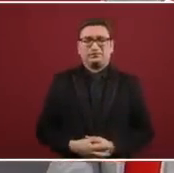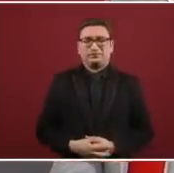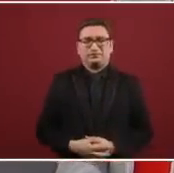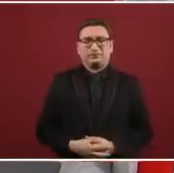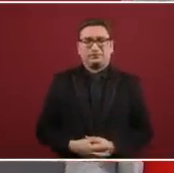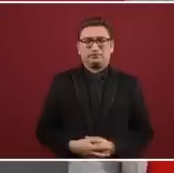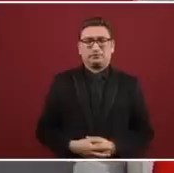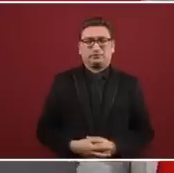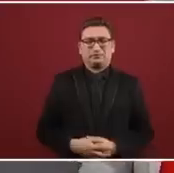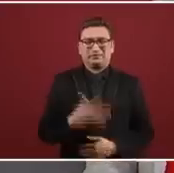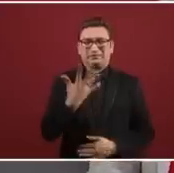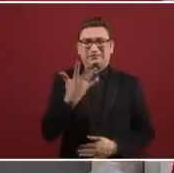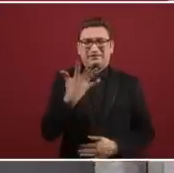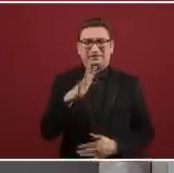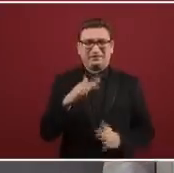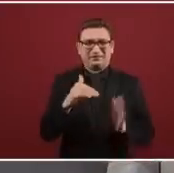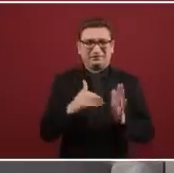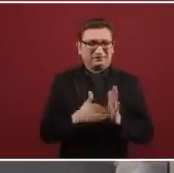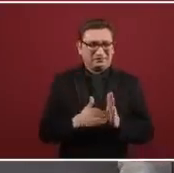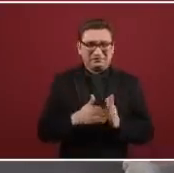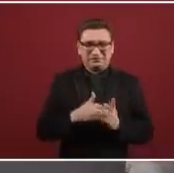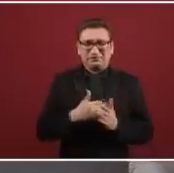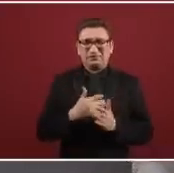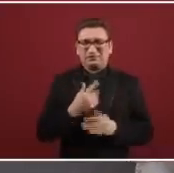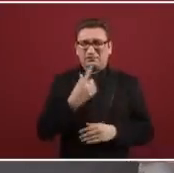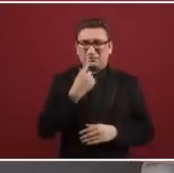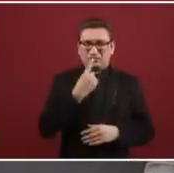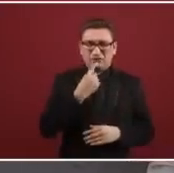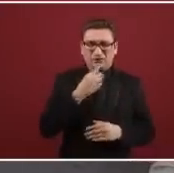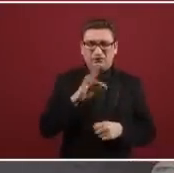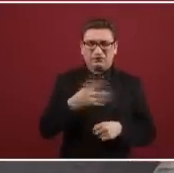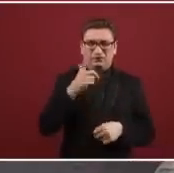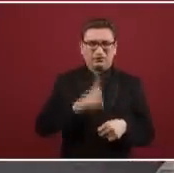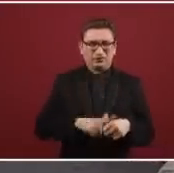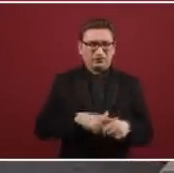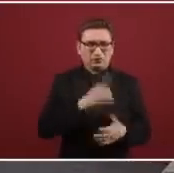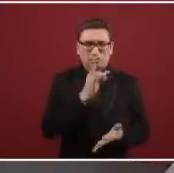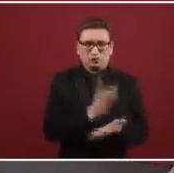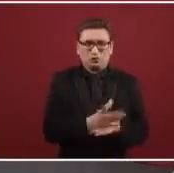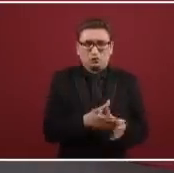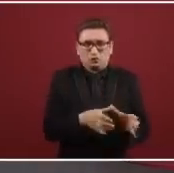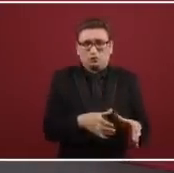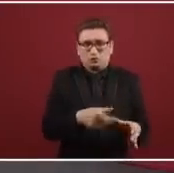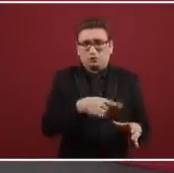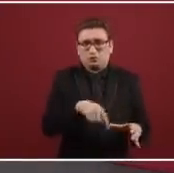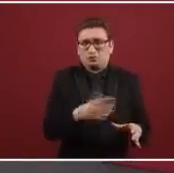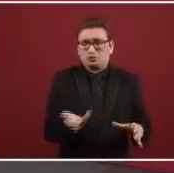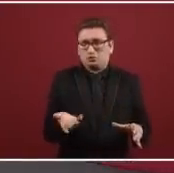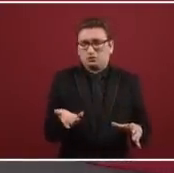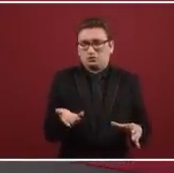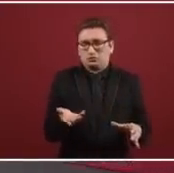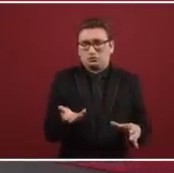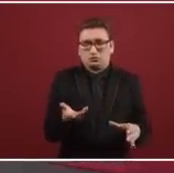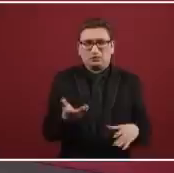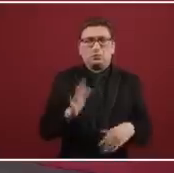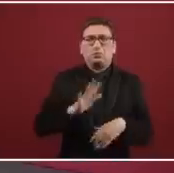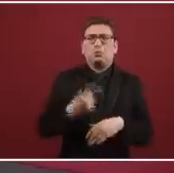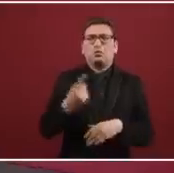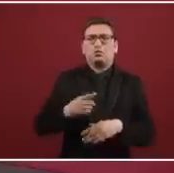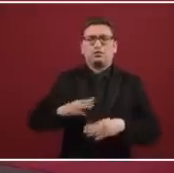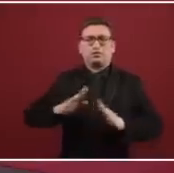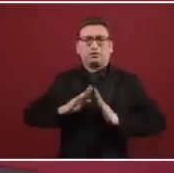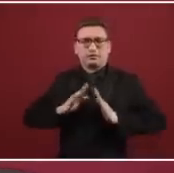10,000 elementos de la Policía Federal, era todo, porque el Ejército y la